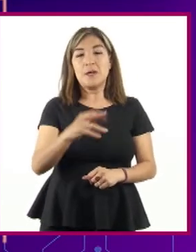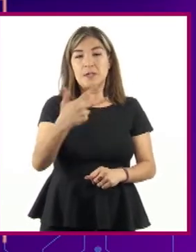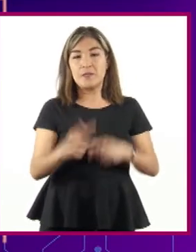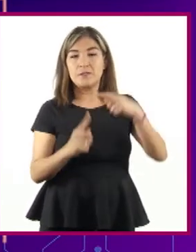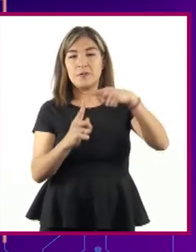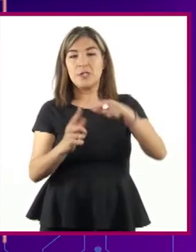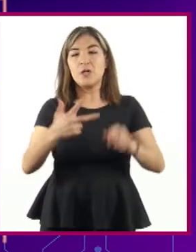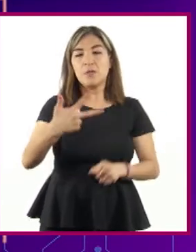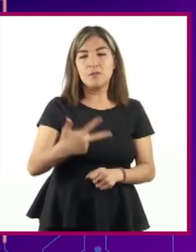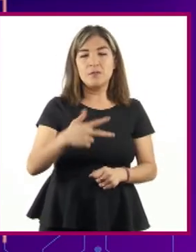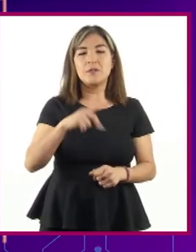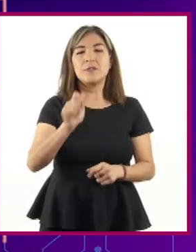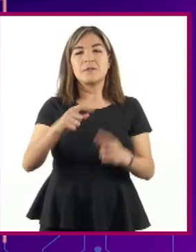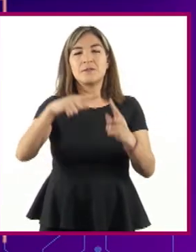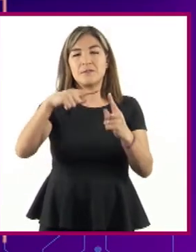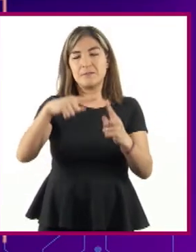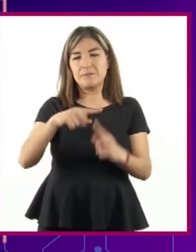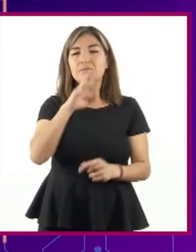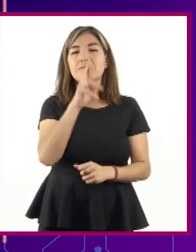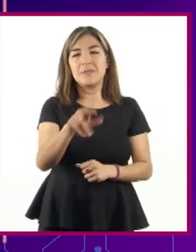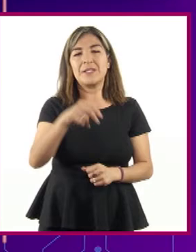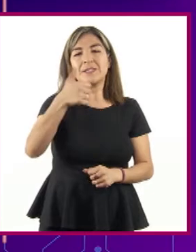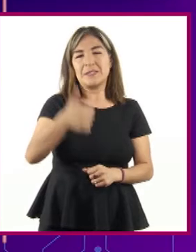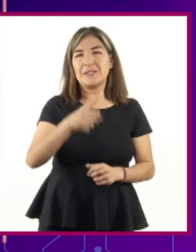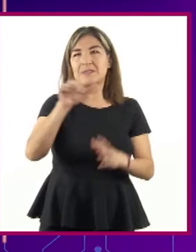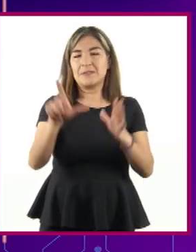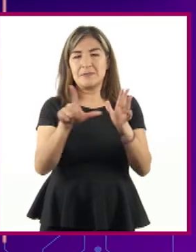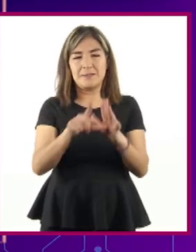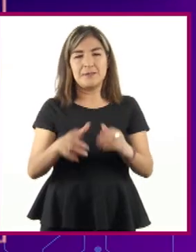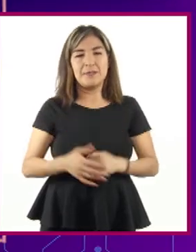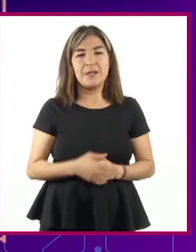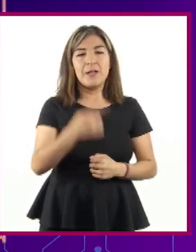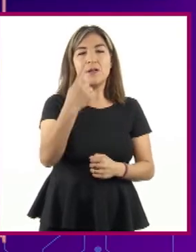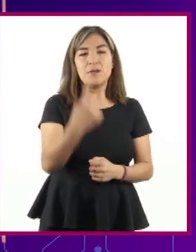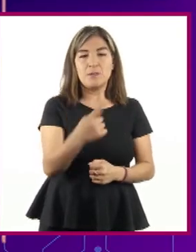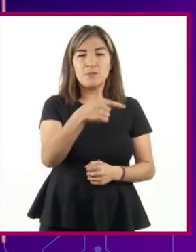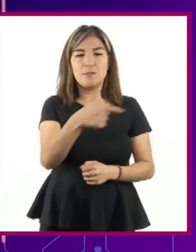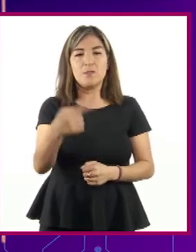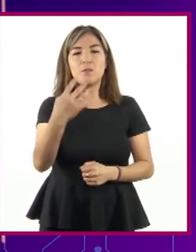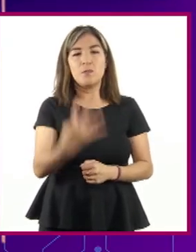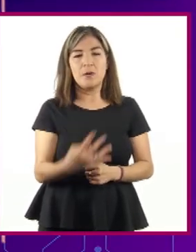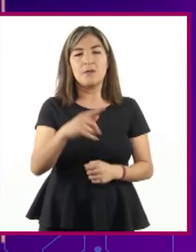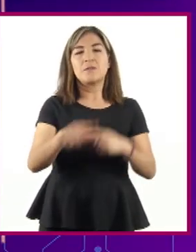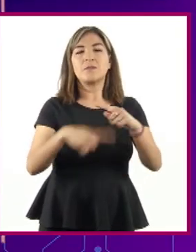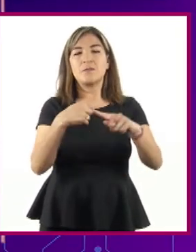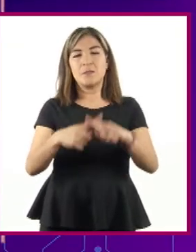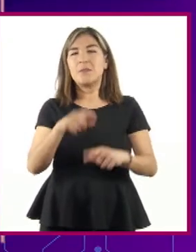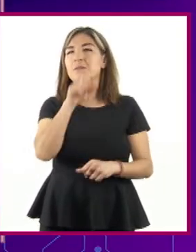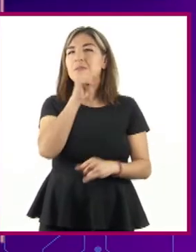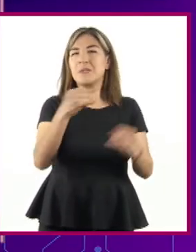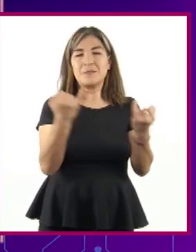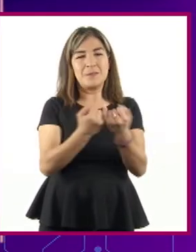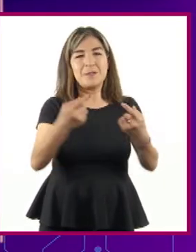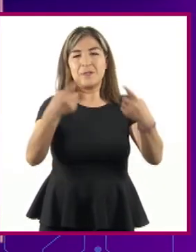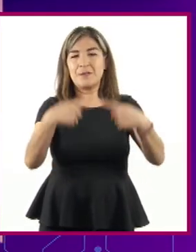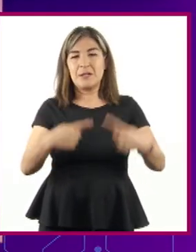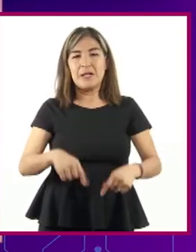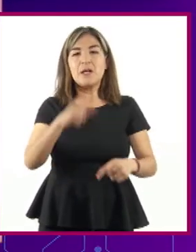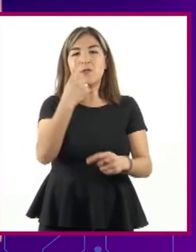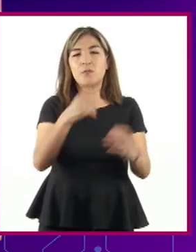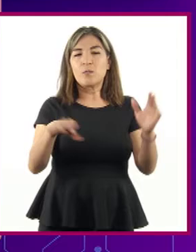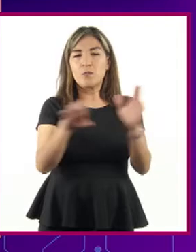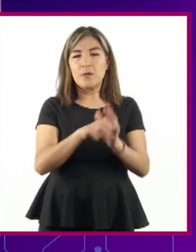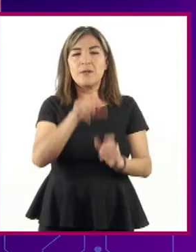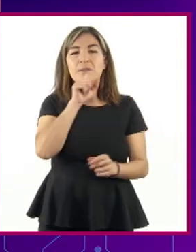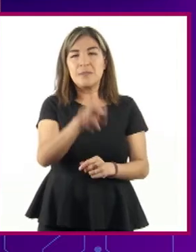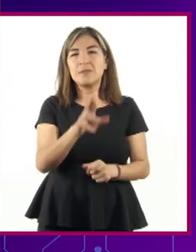el resultado es igual a 6 litros. Aplicamos el mismo procedimiento en los siguientes casos. Para un cuarto, el